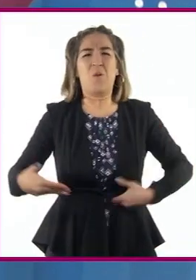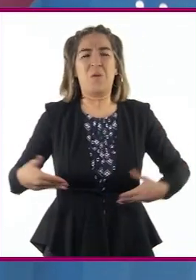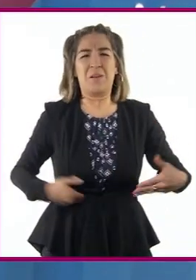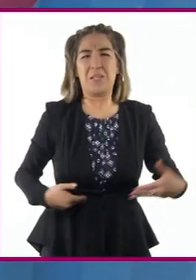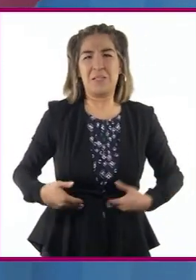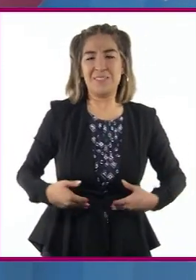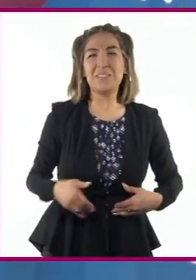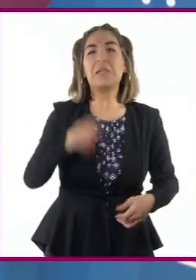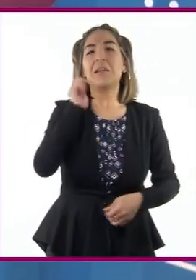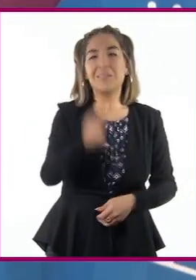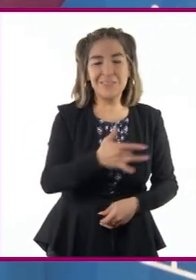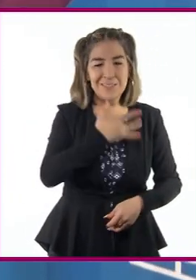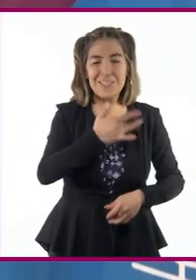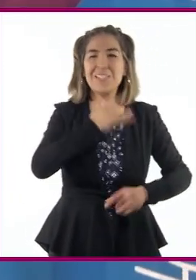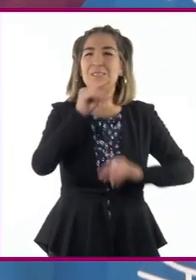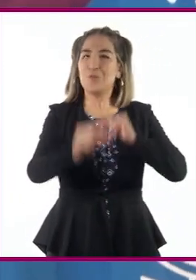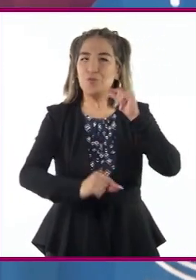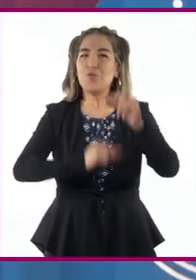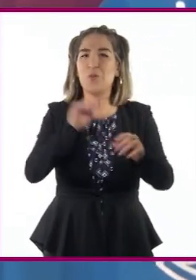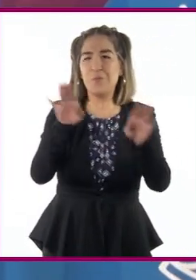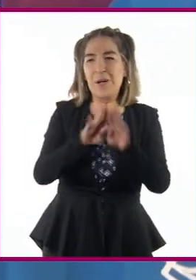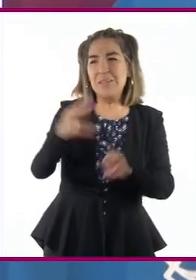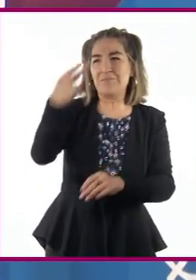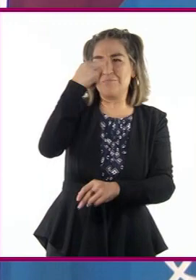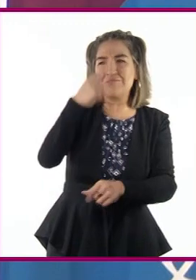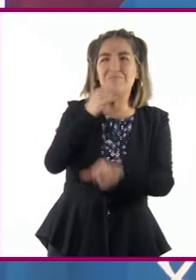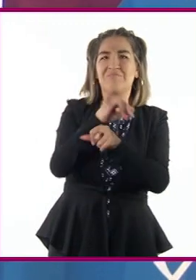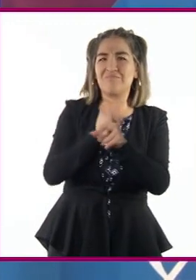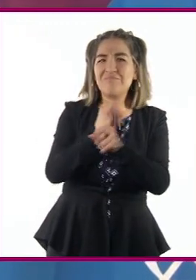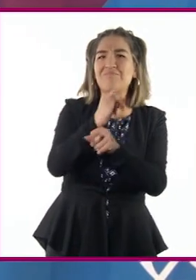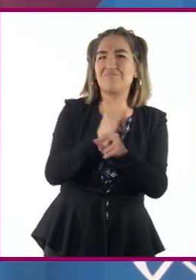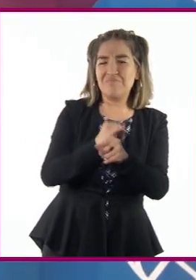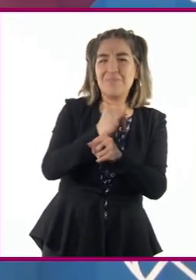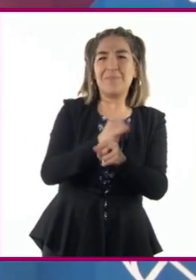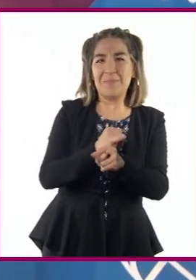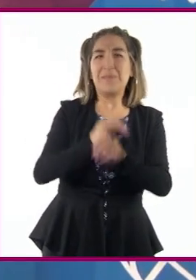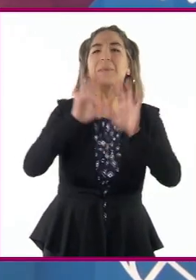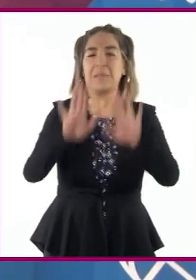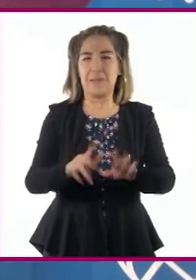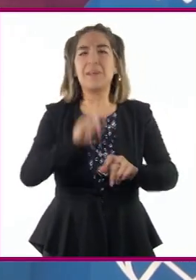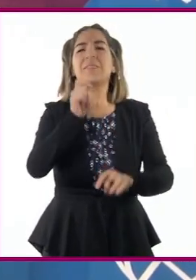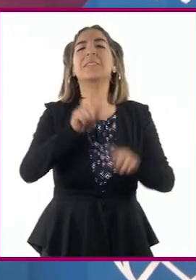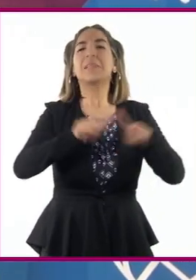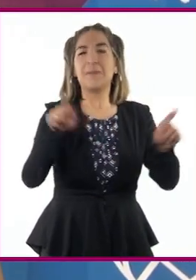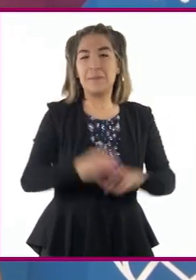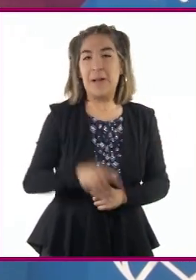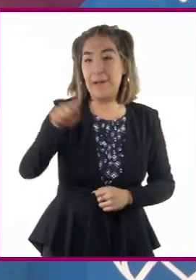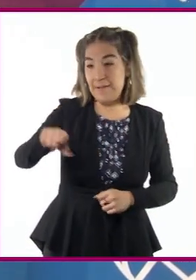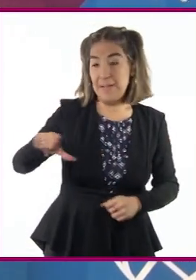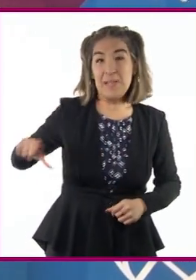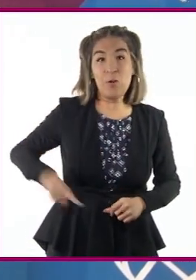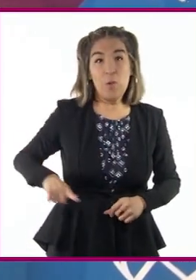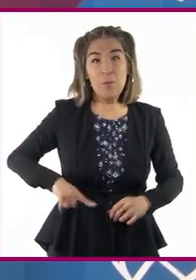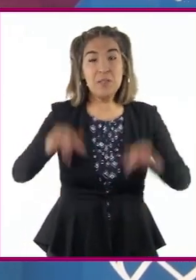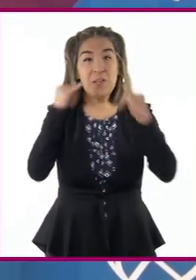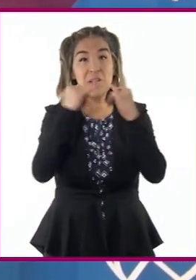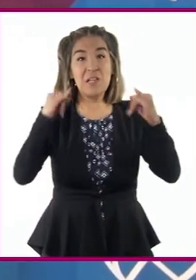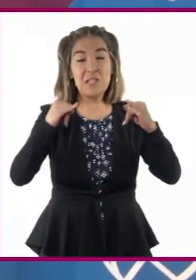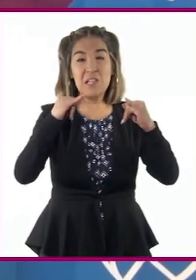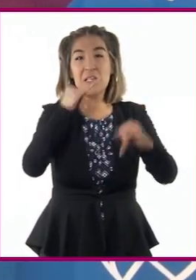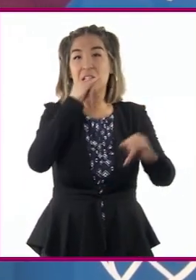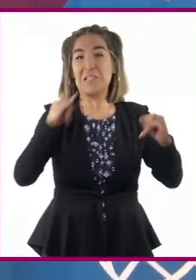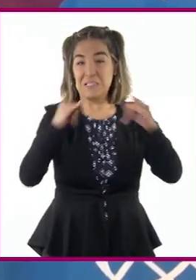un tiempo acostumbrarse a estar en observación constante. La diferencia es que el acceso a la información es un